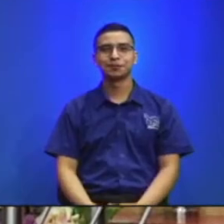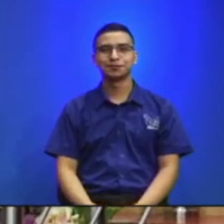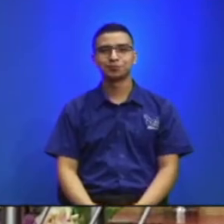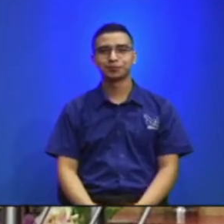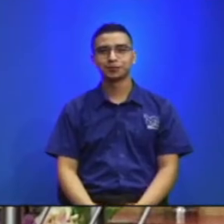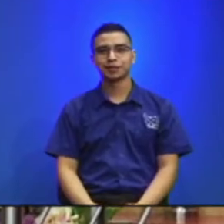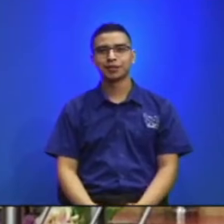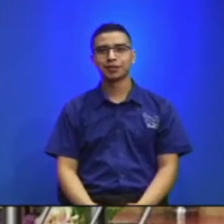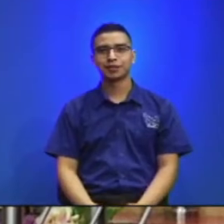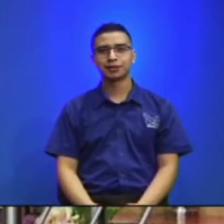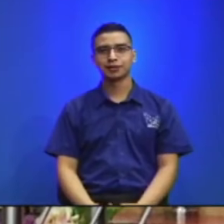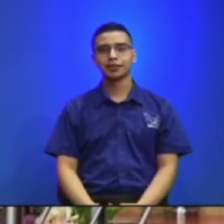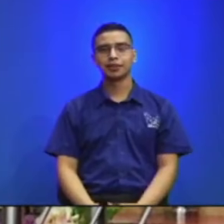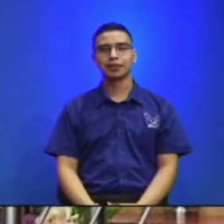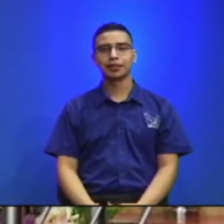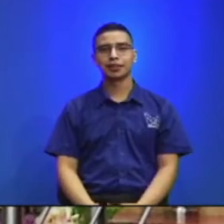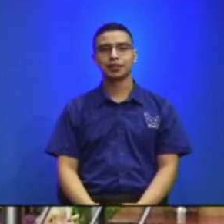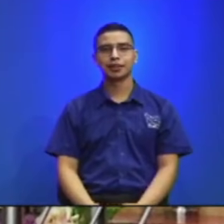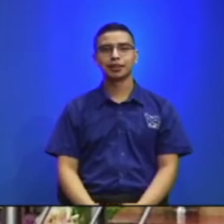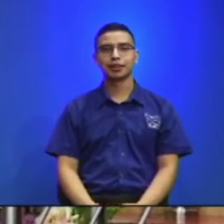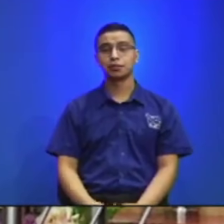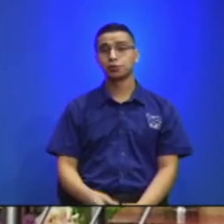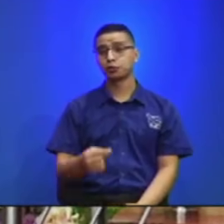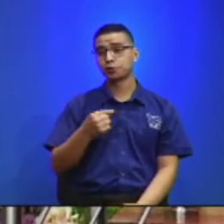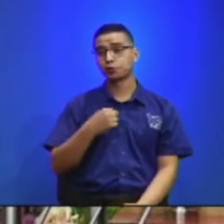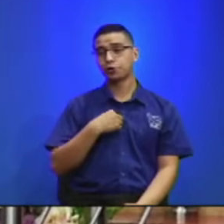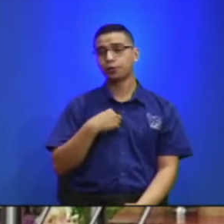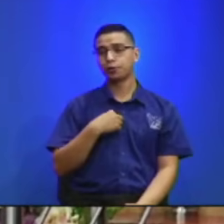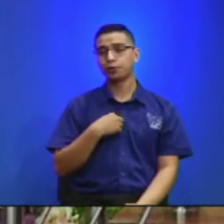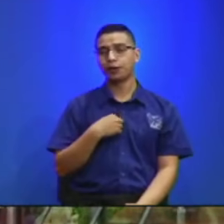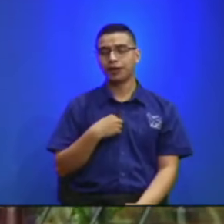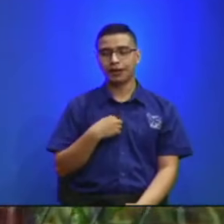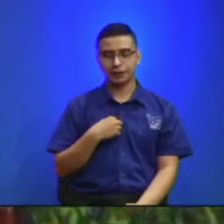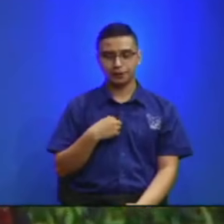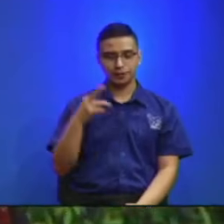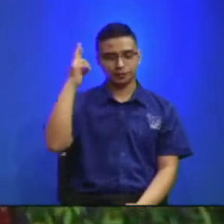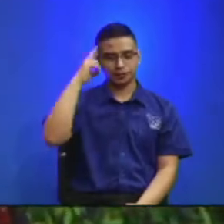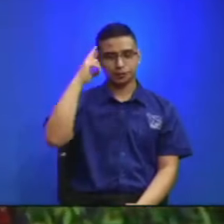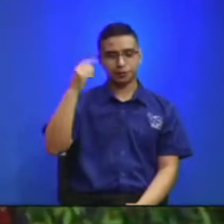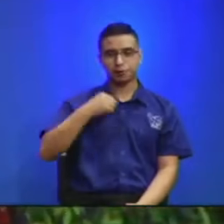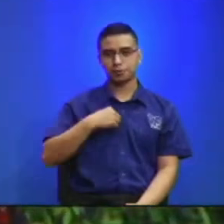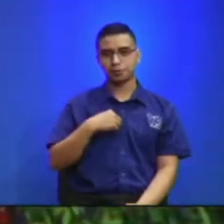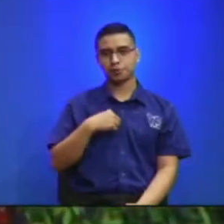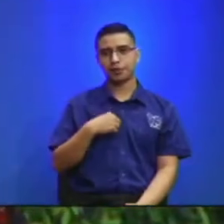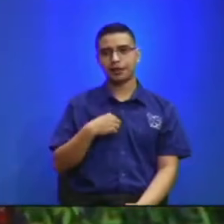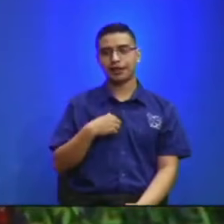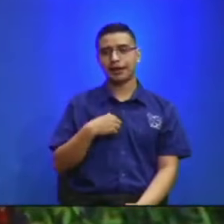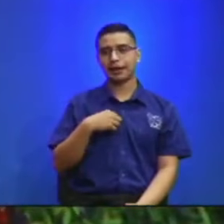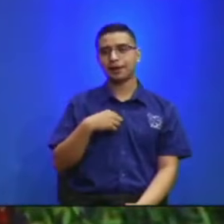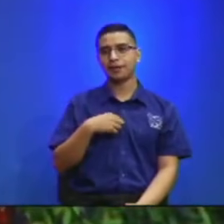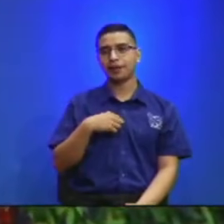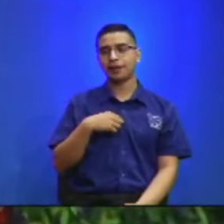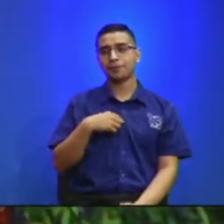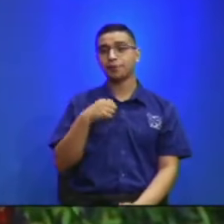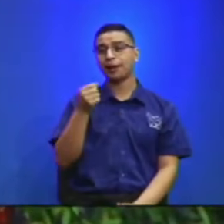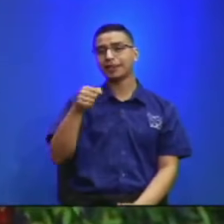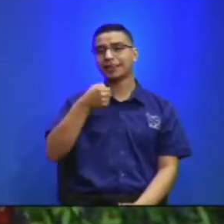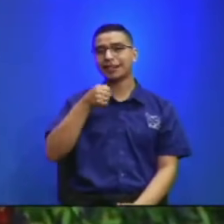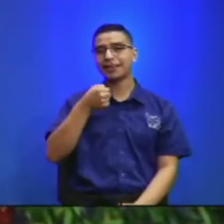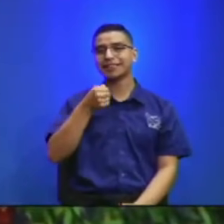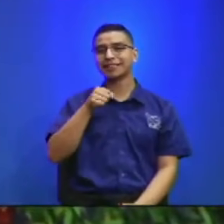y entonces y empecé a platicarle y le digo pero miren y ustedes porque dicen que los niños no